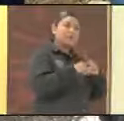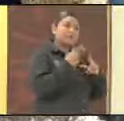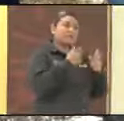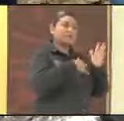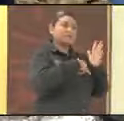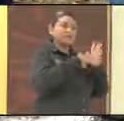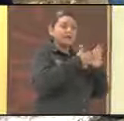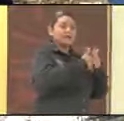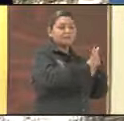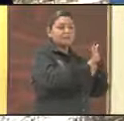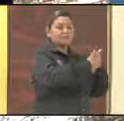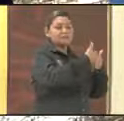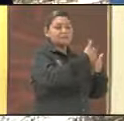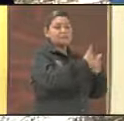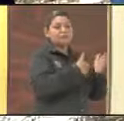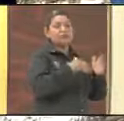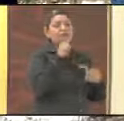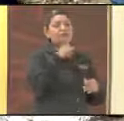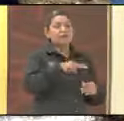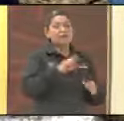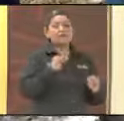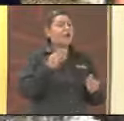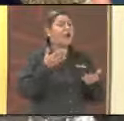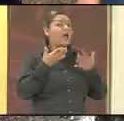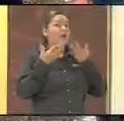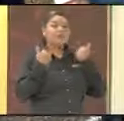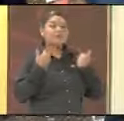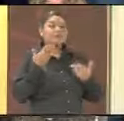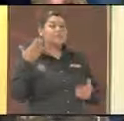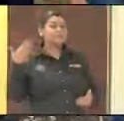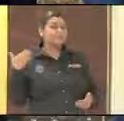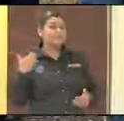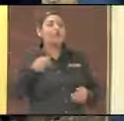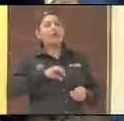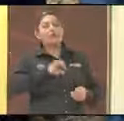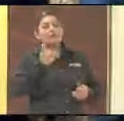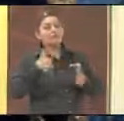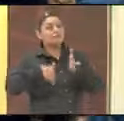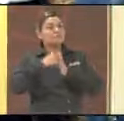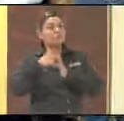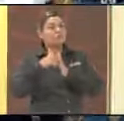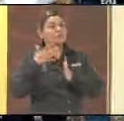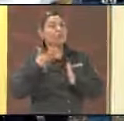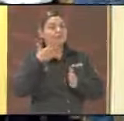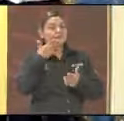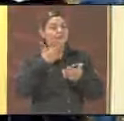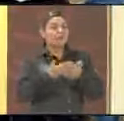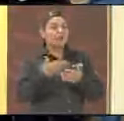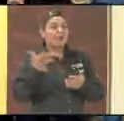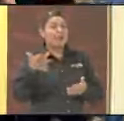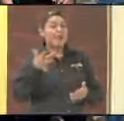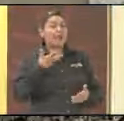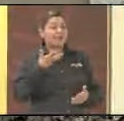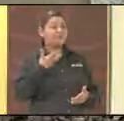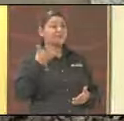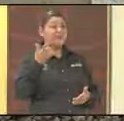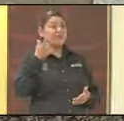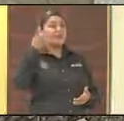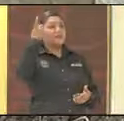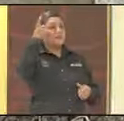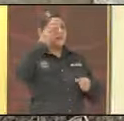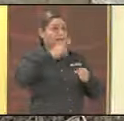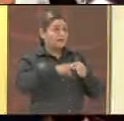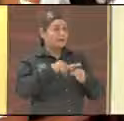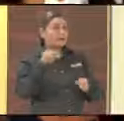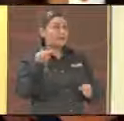que no había, y otra parte que vamos a rehabilitar, que está en malas condiciones, ¿verdad? Ahí está el director de la escuela, ahí está el síndico